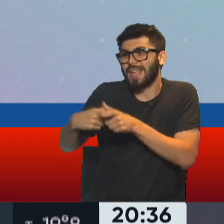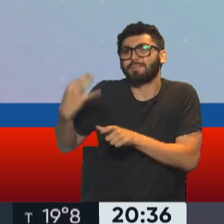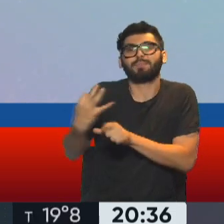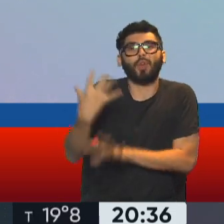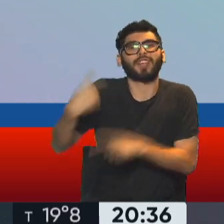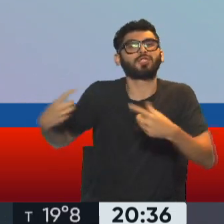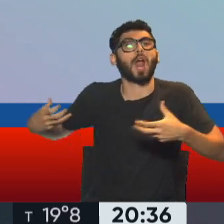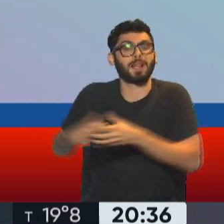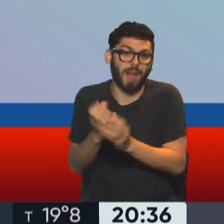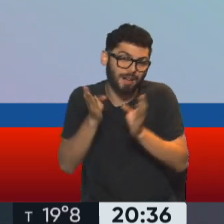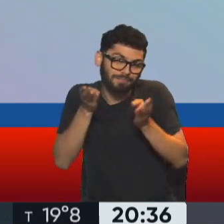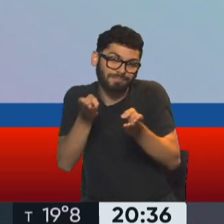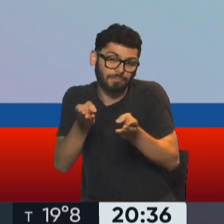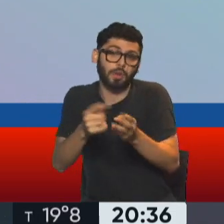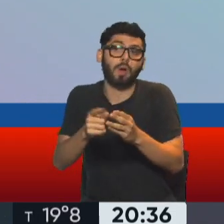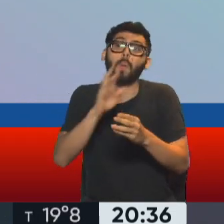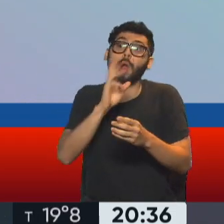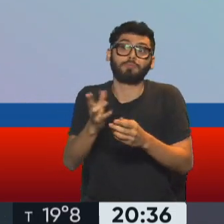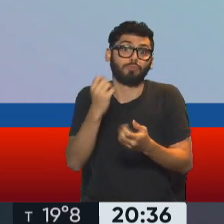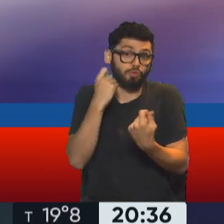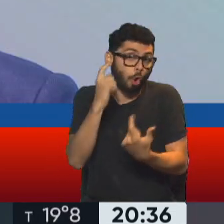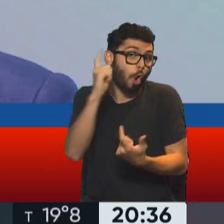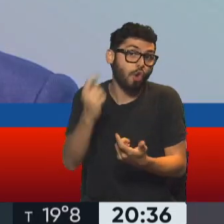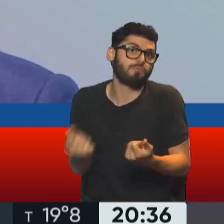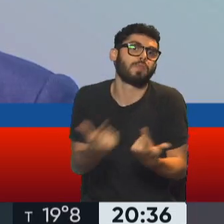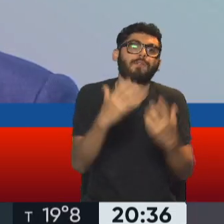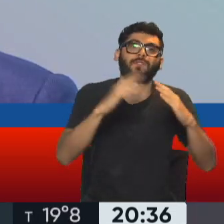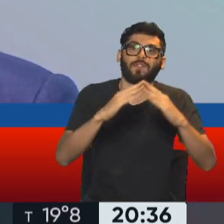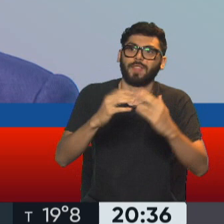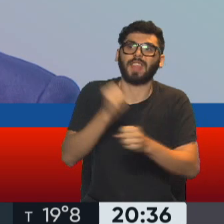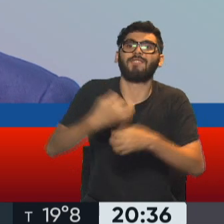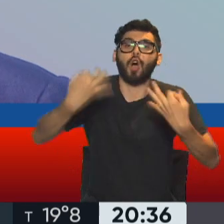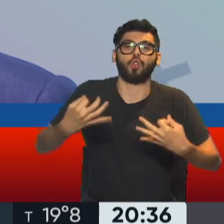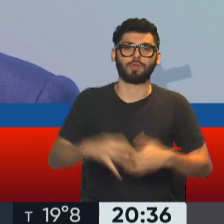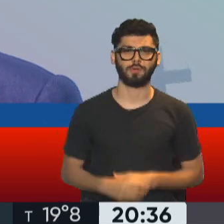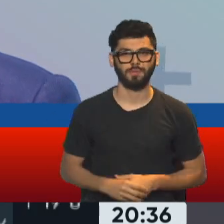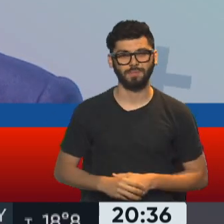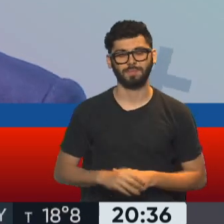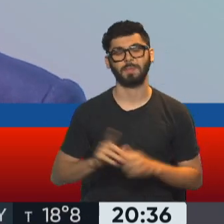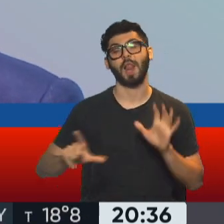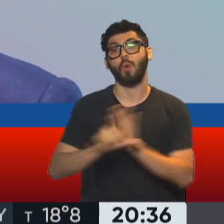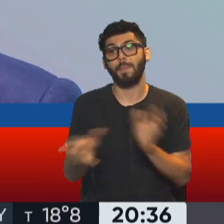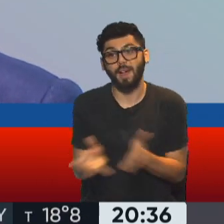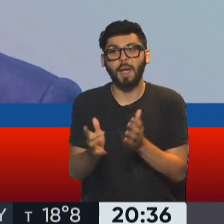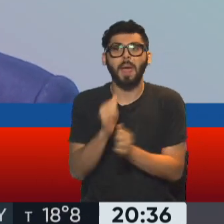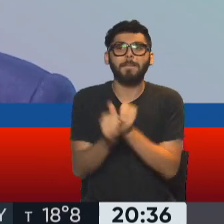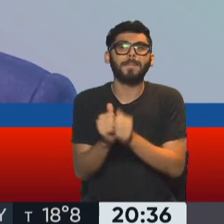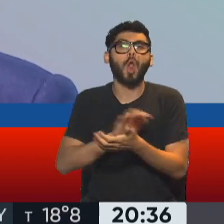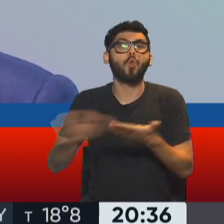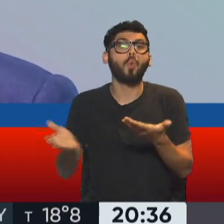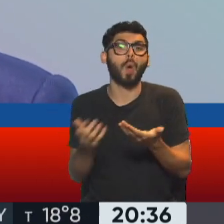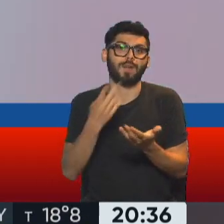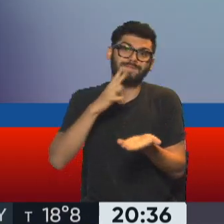estas mujeres tengan acceso a la vivienda, a un trabajo genuino. Una ley de incentivo a la creación de nuevas pymes, con incentivos fiscales y